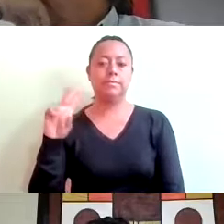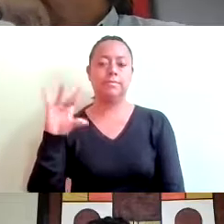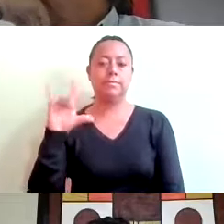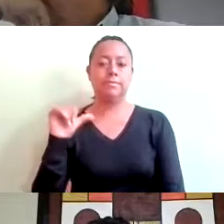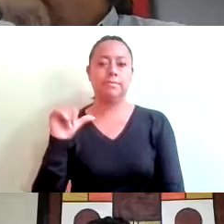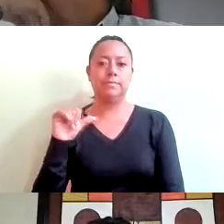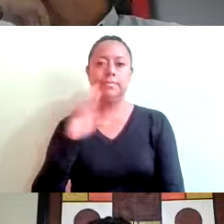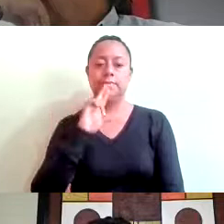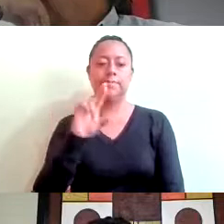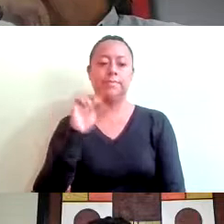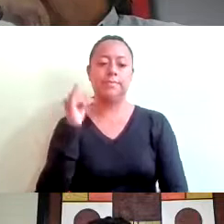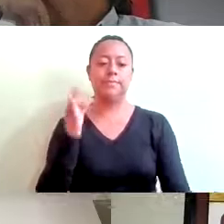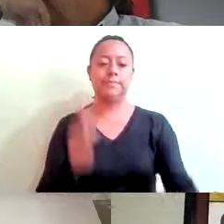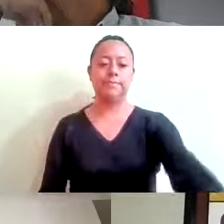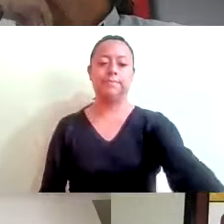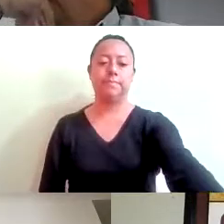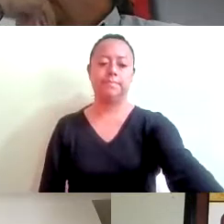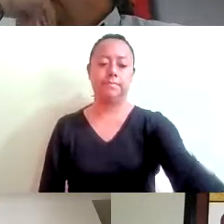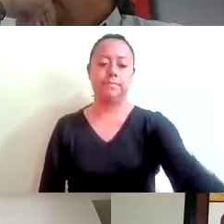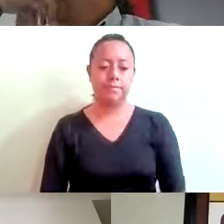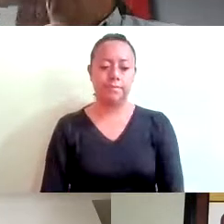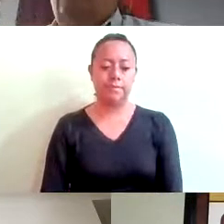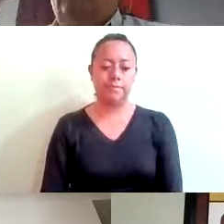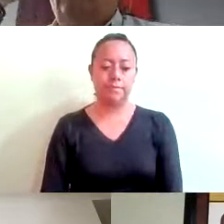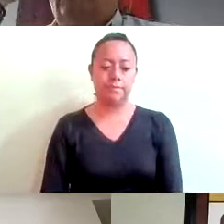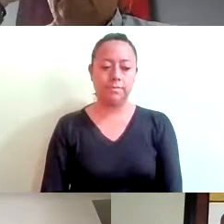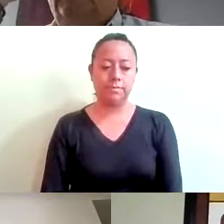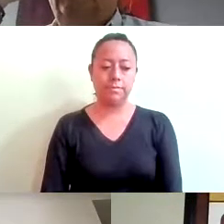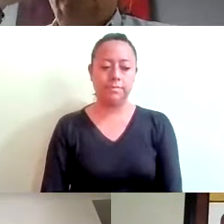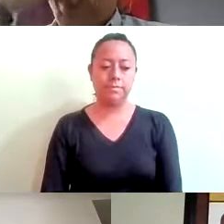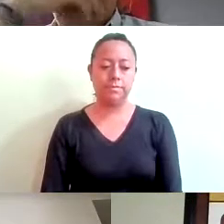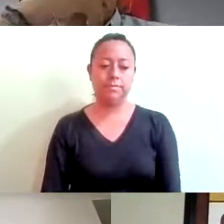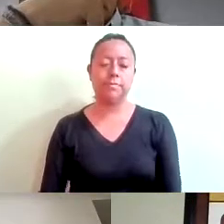Marta Ávila, a favor. Diputada María Lourdes Paz.